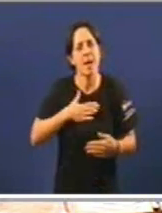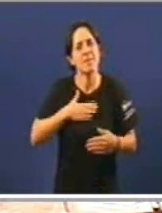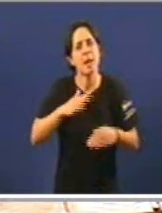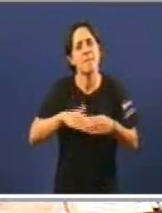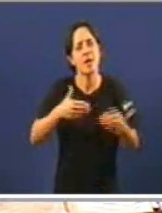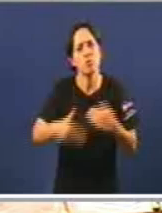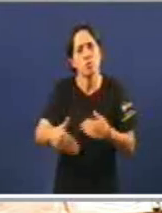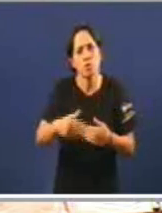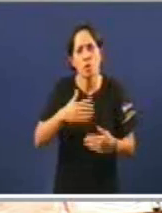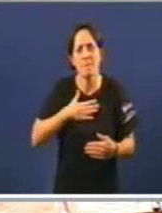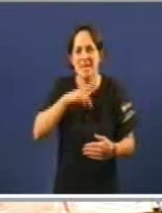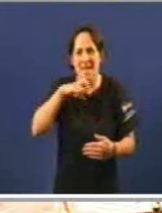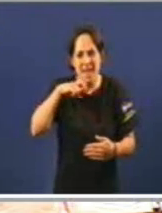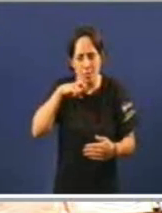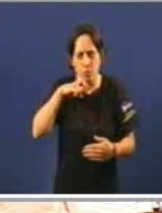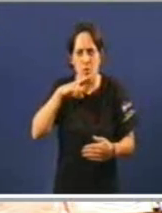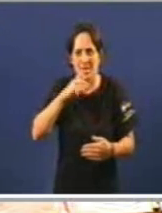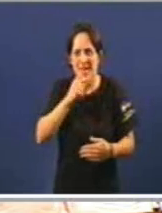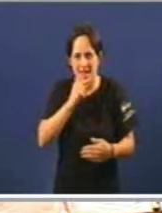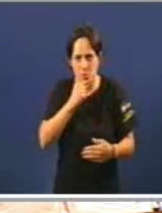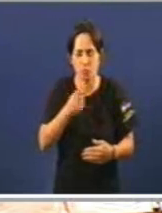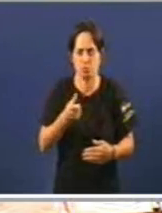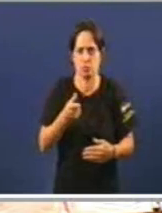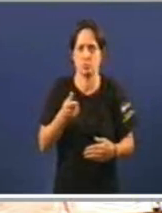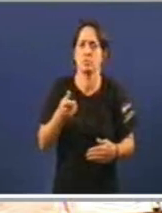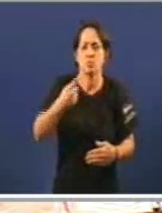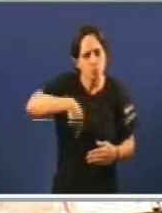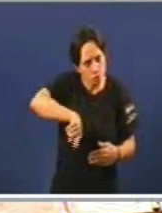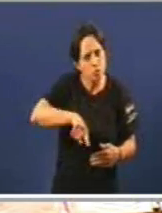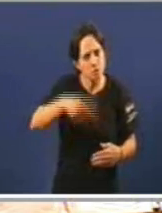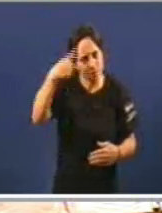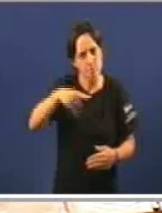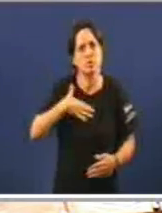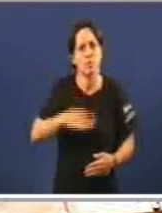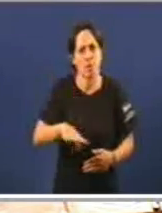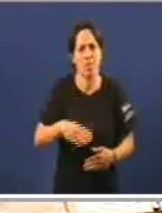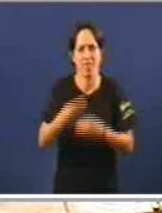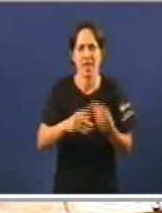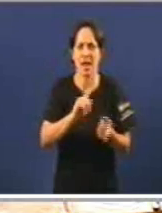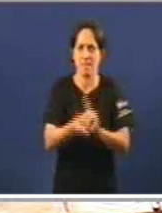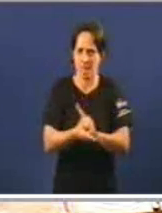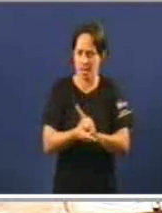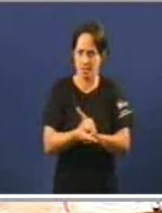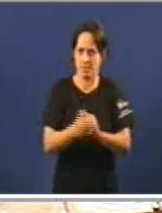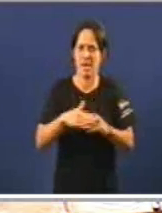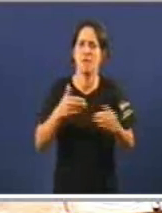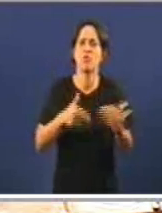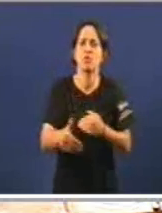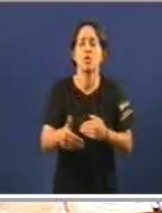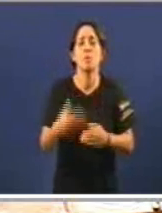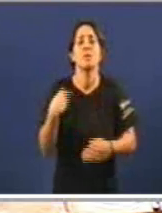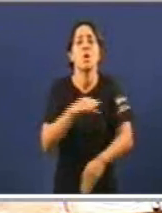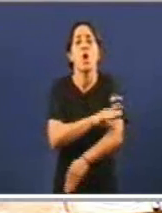nosos netos, con todo eso que vostedes e nós sabemos que é posible. E repito, a Consellería